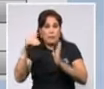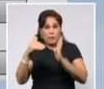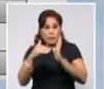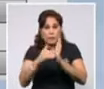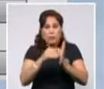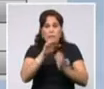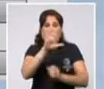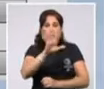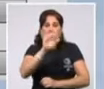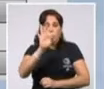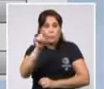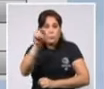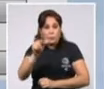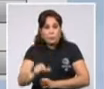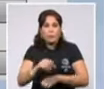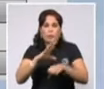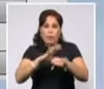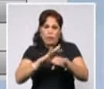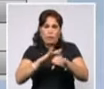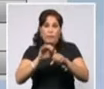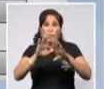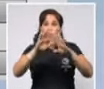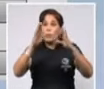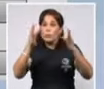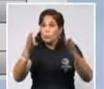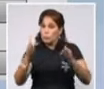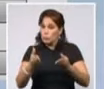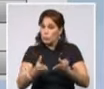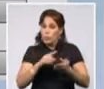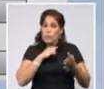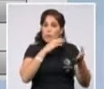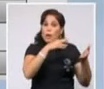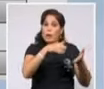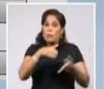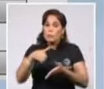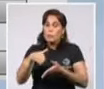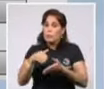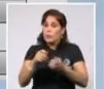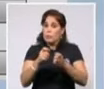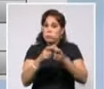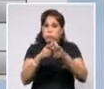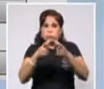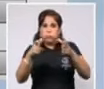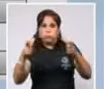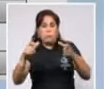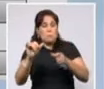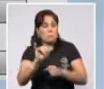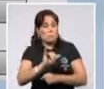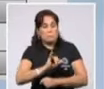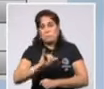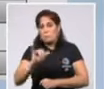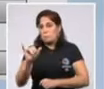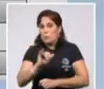31.377.058 casos confirmados. Fallecieron igualmente un número importante de personas,